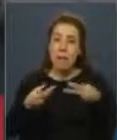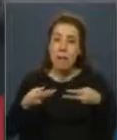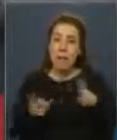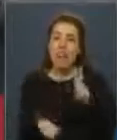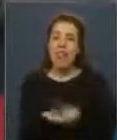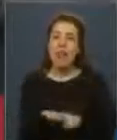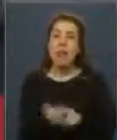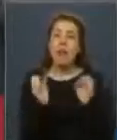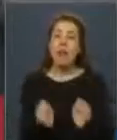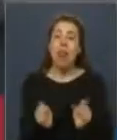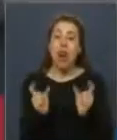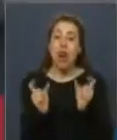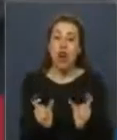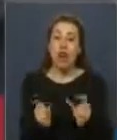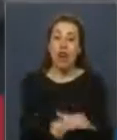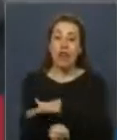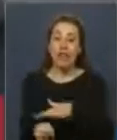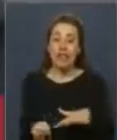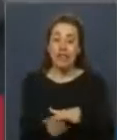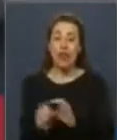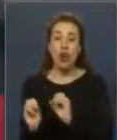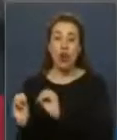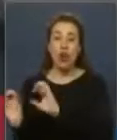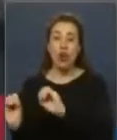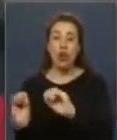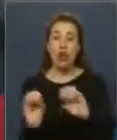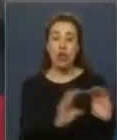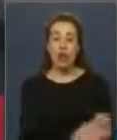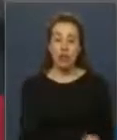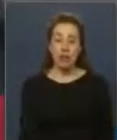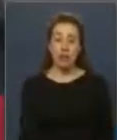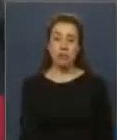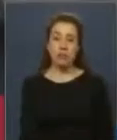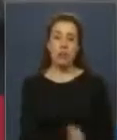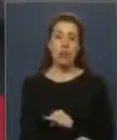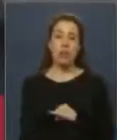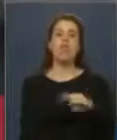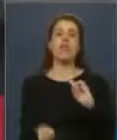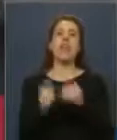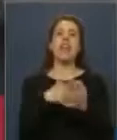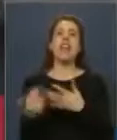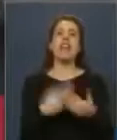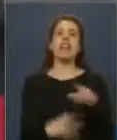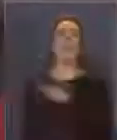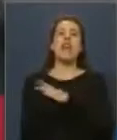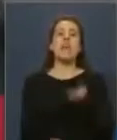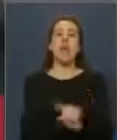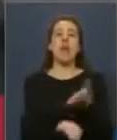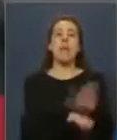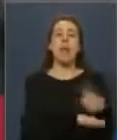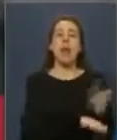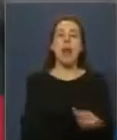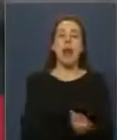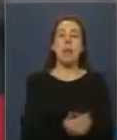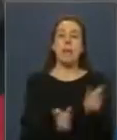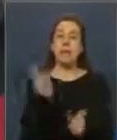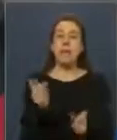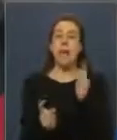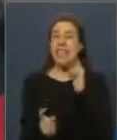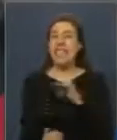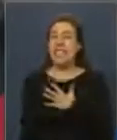permitan realmente contener la situación de los contagios, presidente. No podemos seguir naturalizando que en Chile muera gente, que en